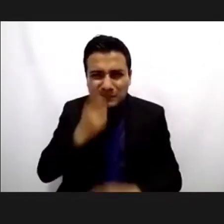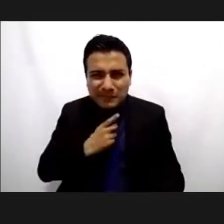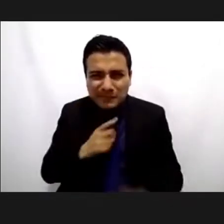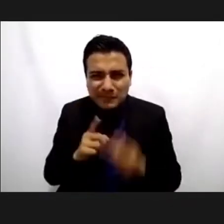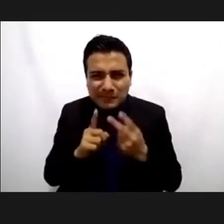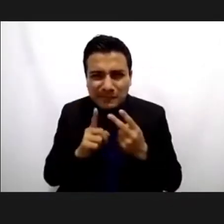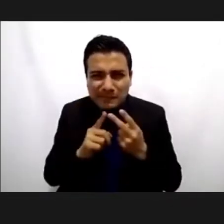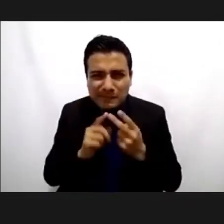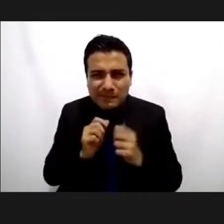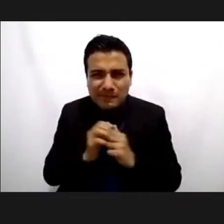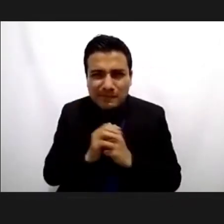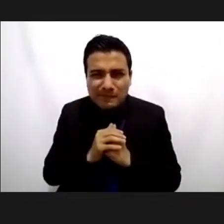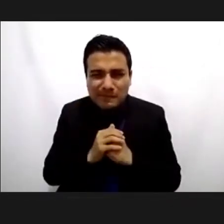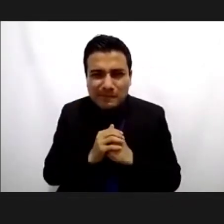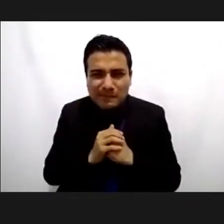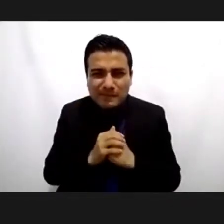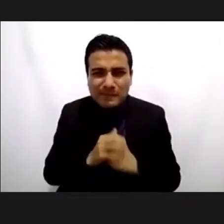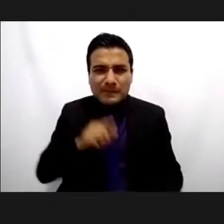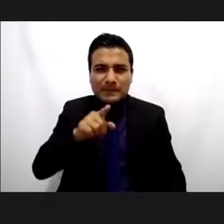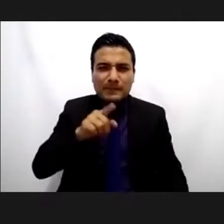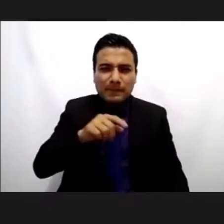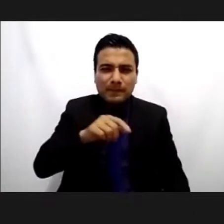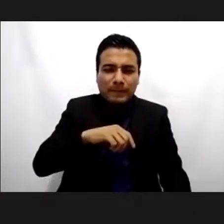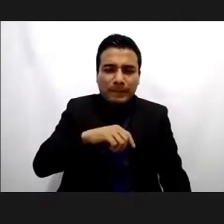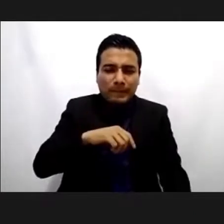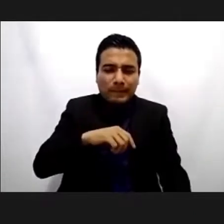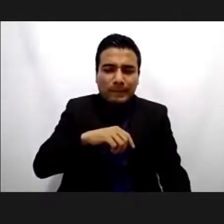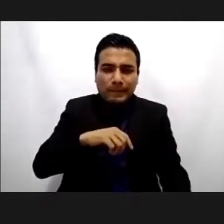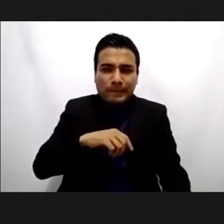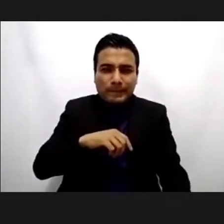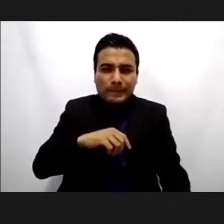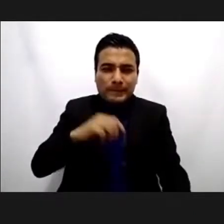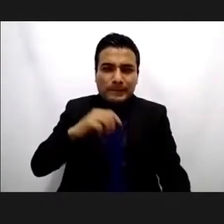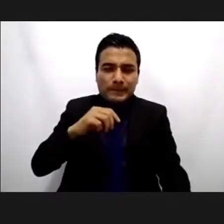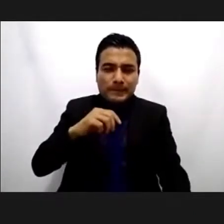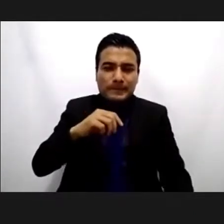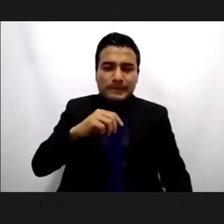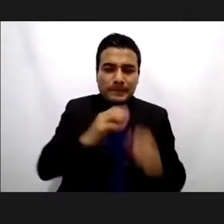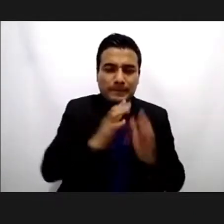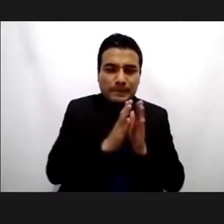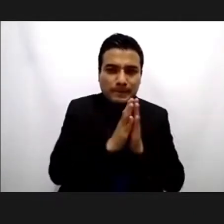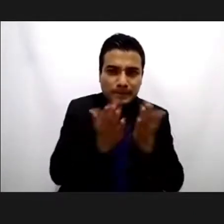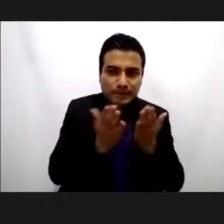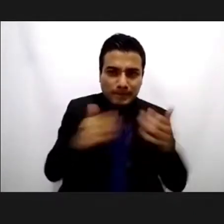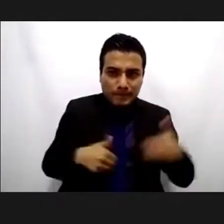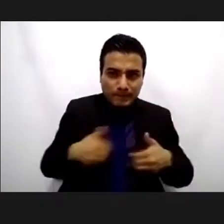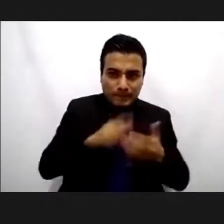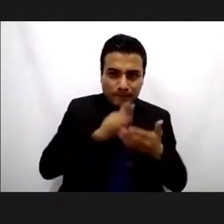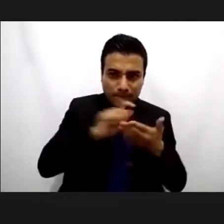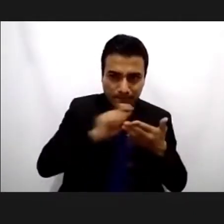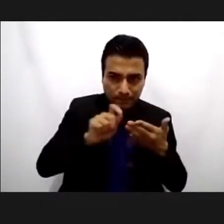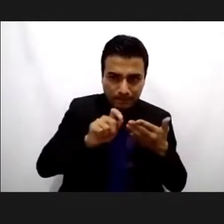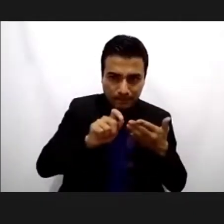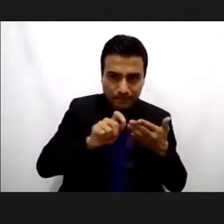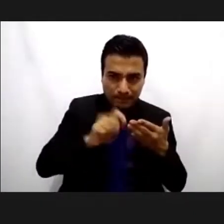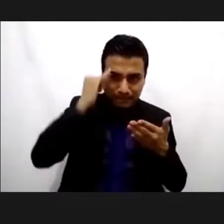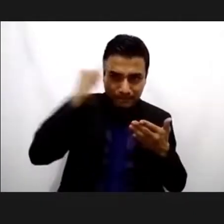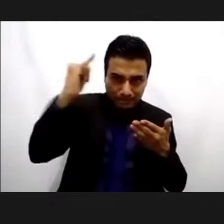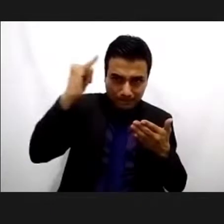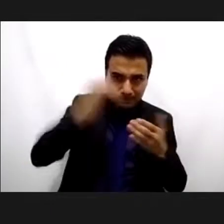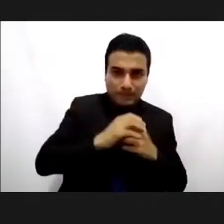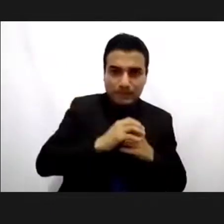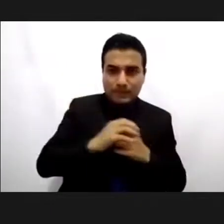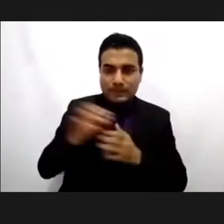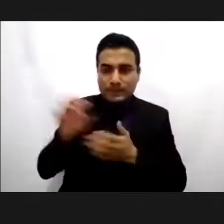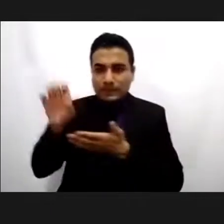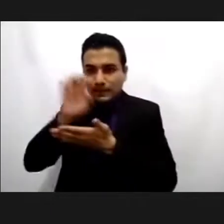¿Qué ocurre con ese pensamiento, con la idea, las ideas de la dramaturgia, del pensamiento de la dramaturgia, junto con la escena,